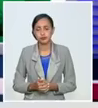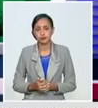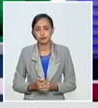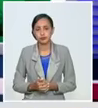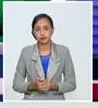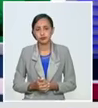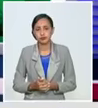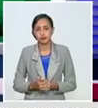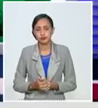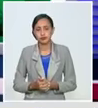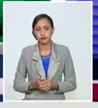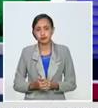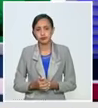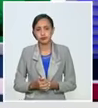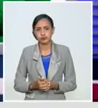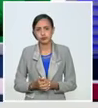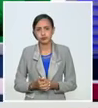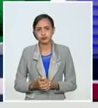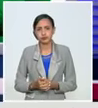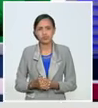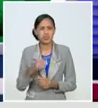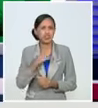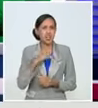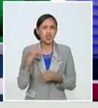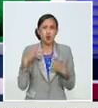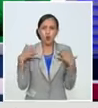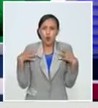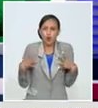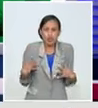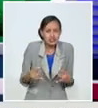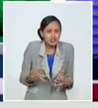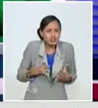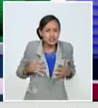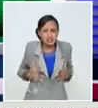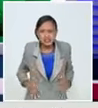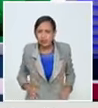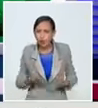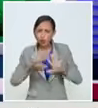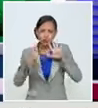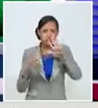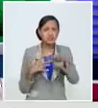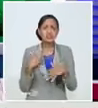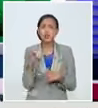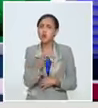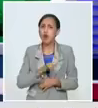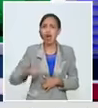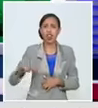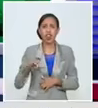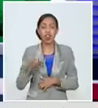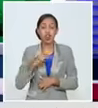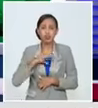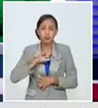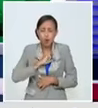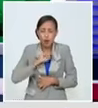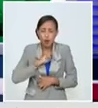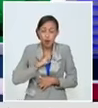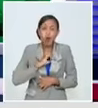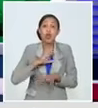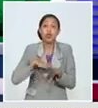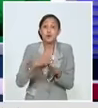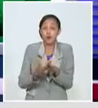general, dolor articular y tos seca. Inicialmente positiva el test de